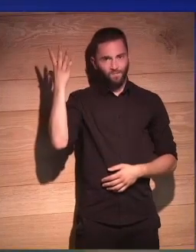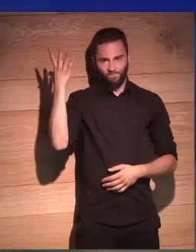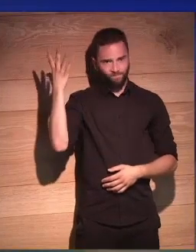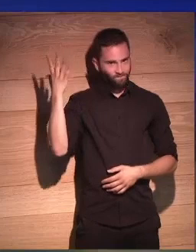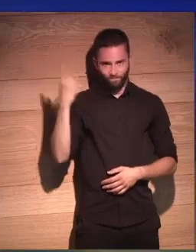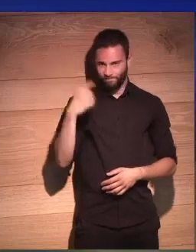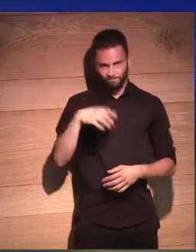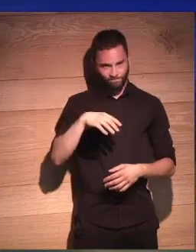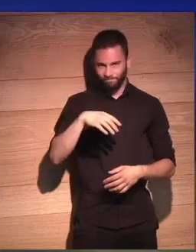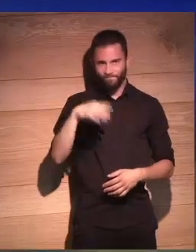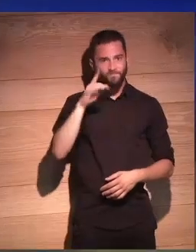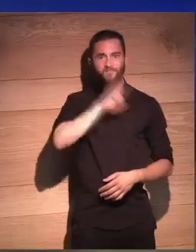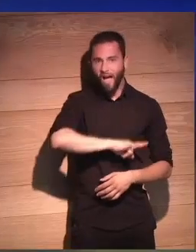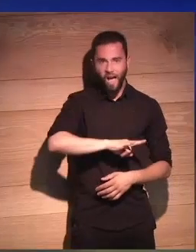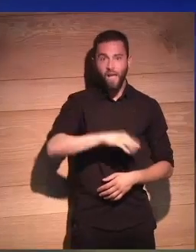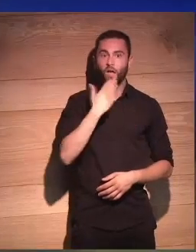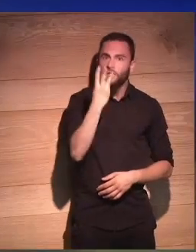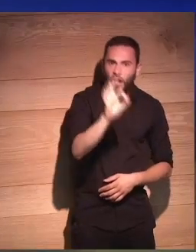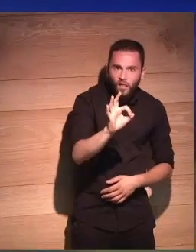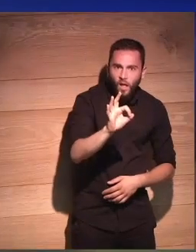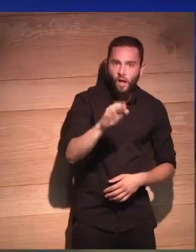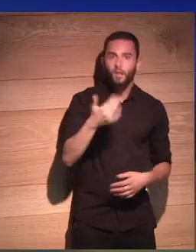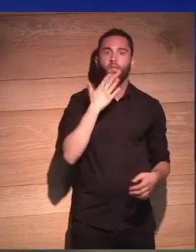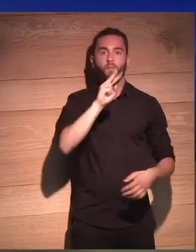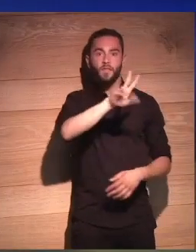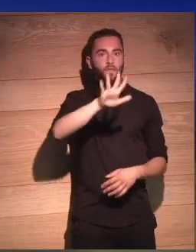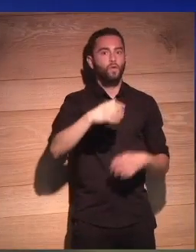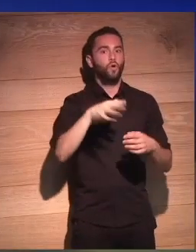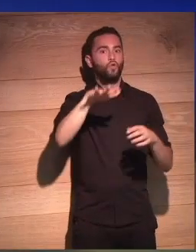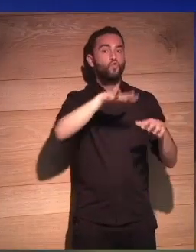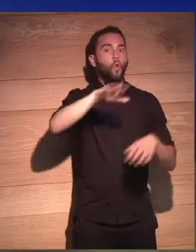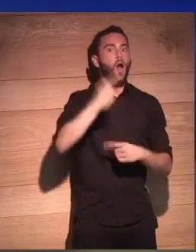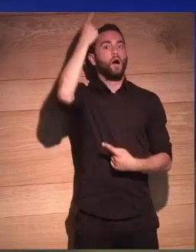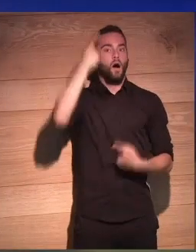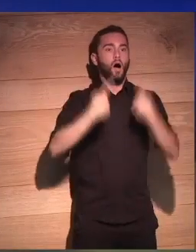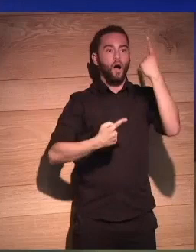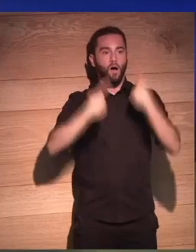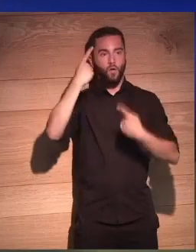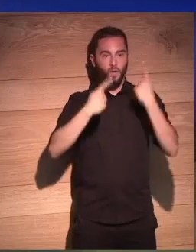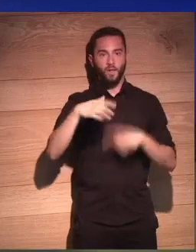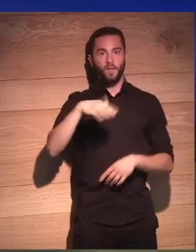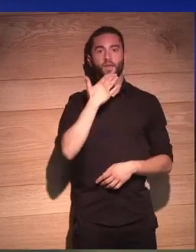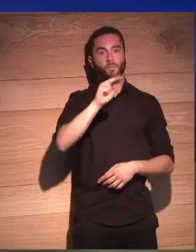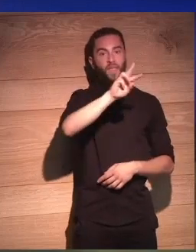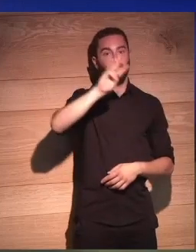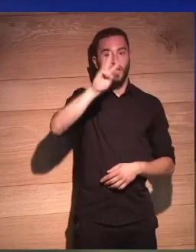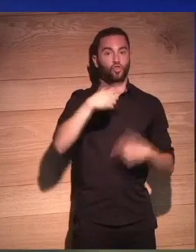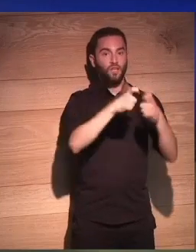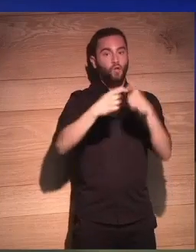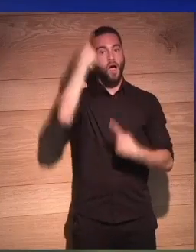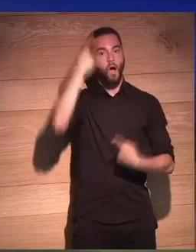venenosa. ¿30? Hasta 40, 25 en algún lado, ¿no? Que ya es, o el auge es 28, creo que dicen en algunos sectores. Voy a salir bien